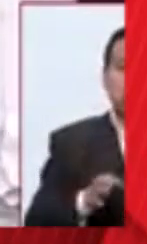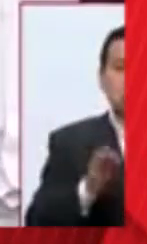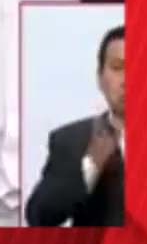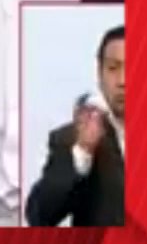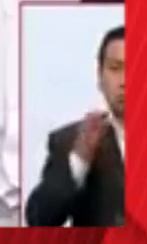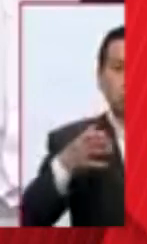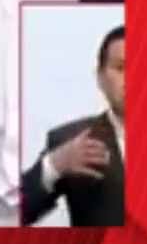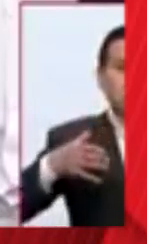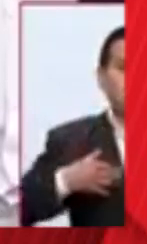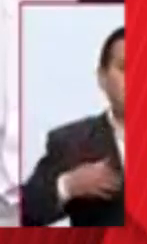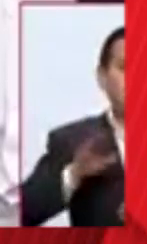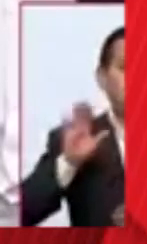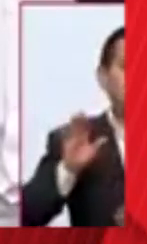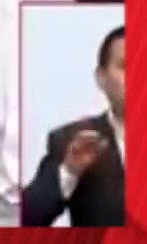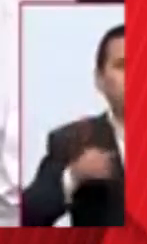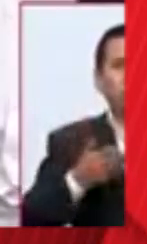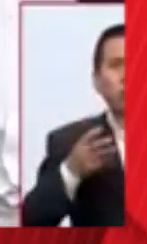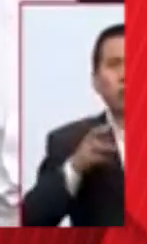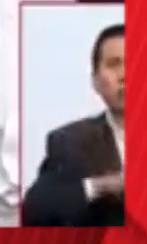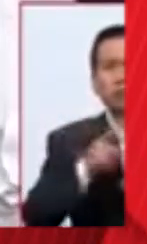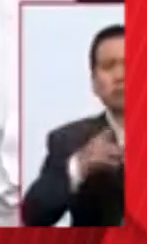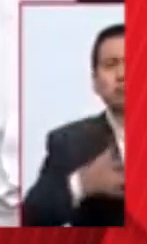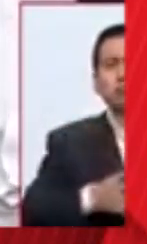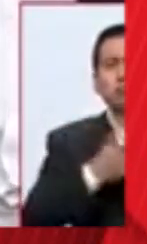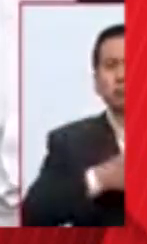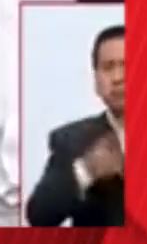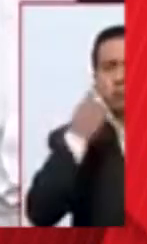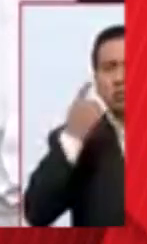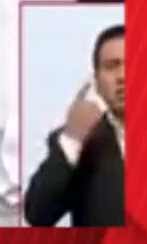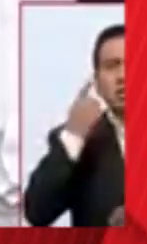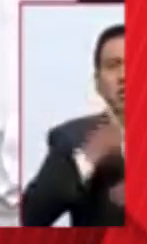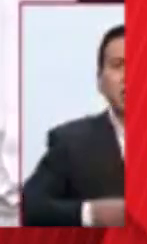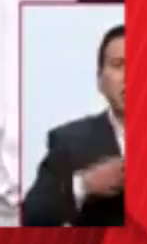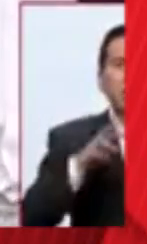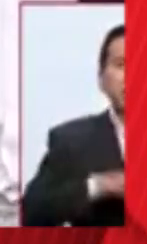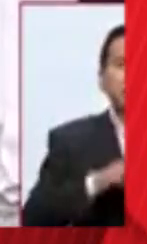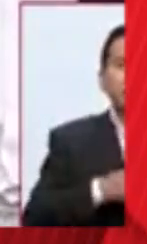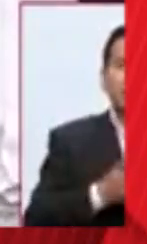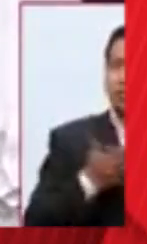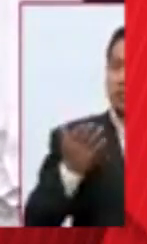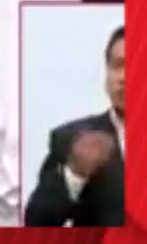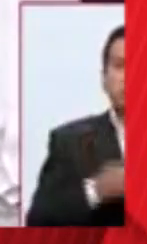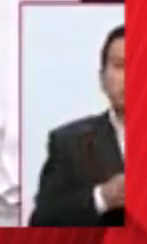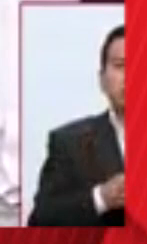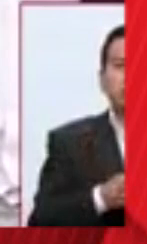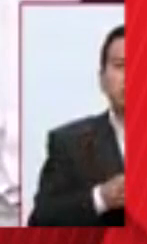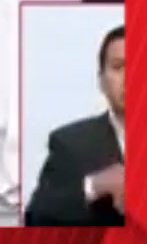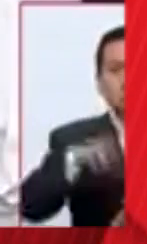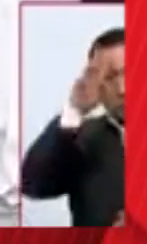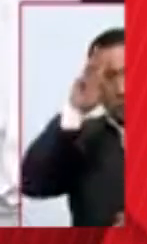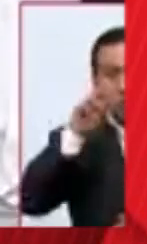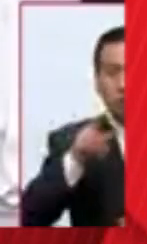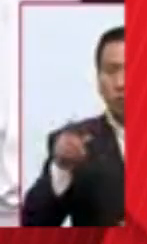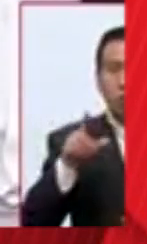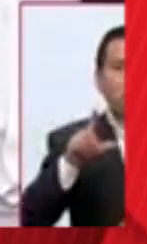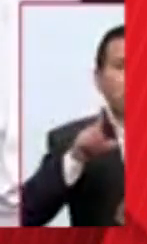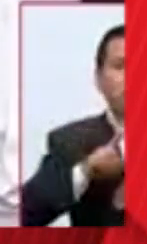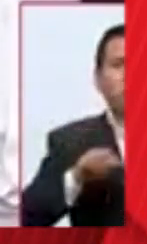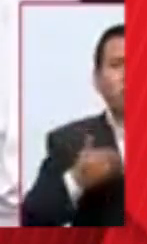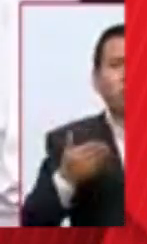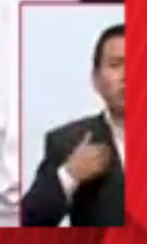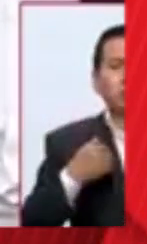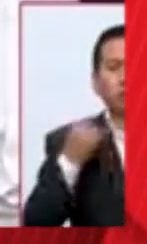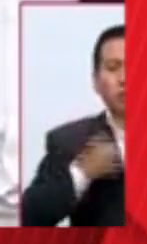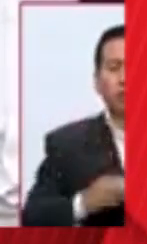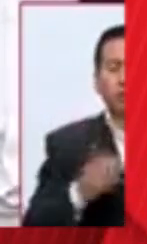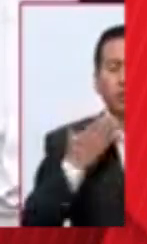posesión? ¿Qué siente, qué piensa de lo que significa para no solamente Perú, sino para Latinoamérica ya en el final?